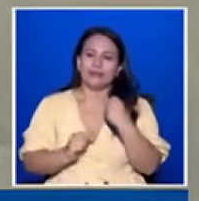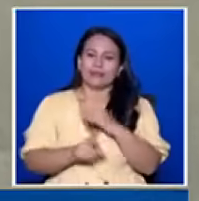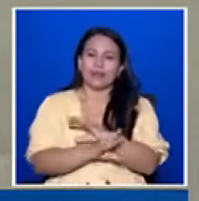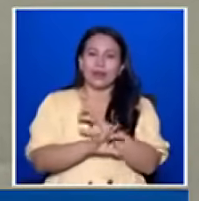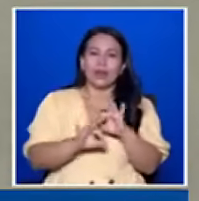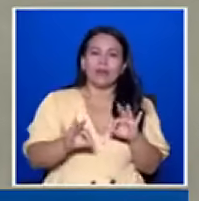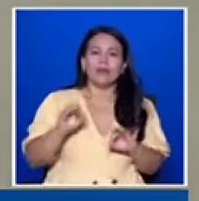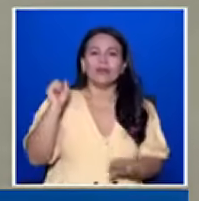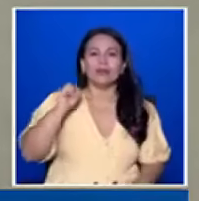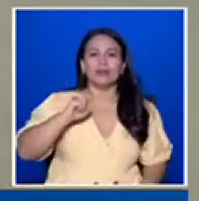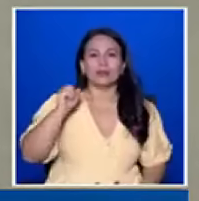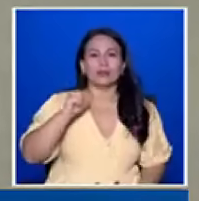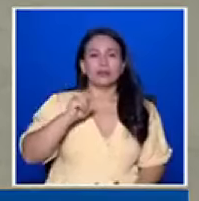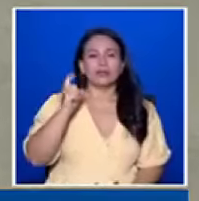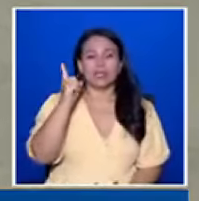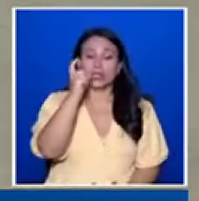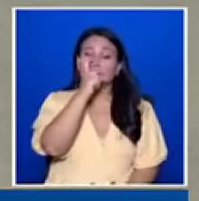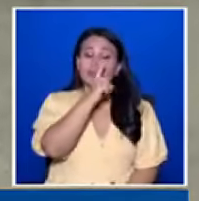días.